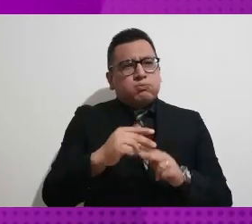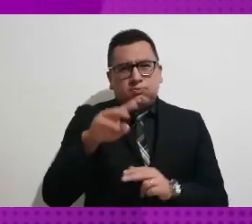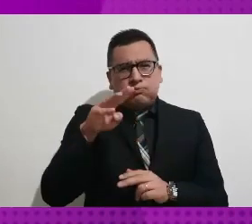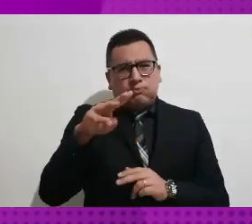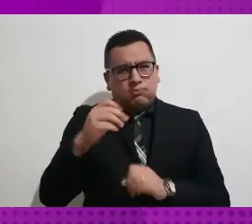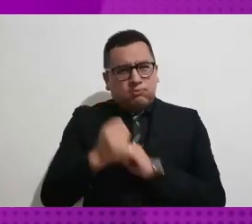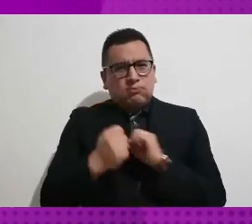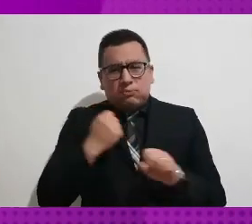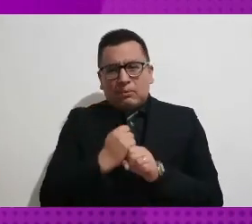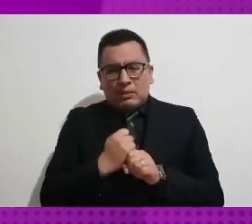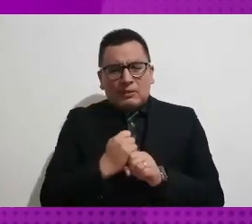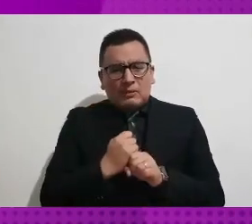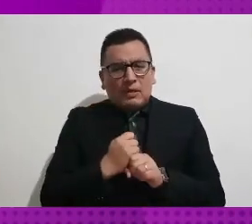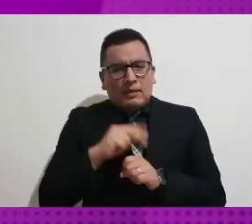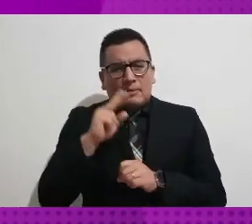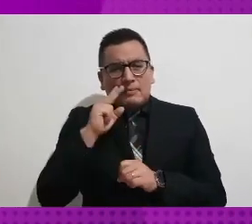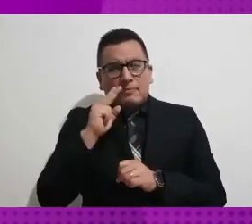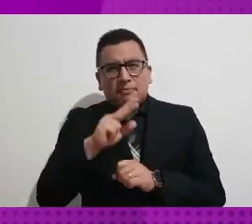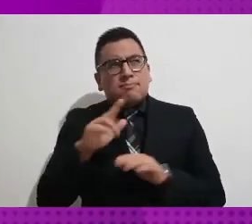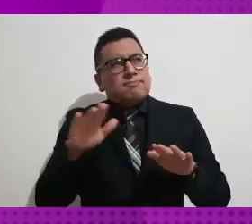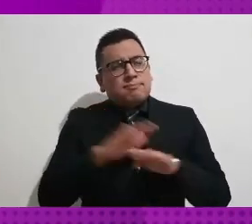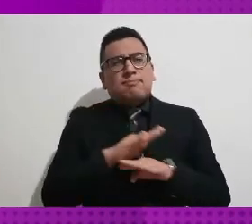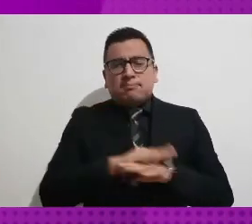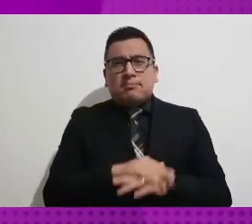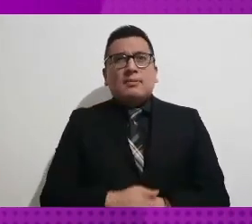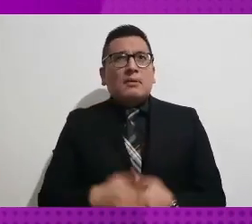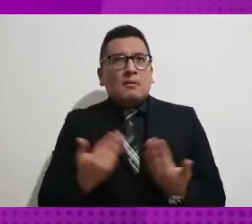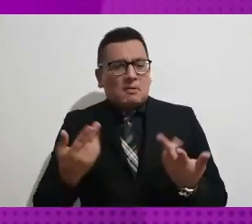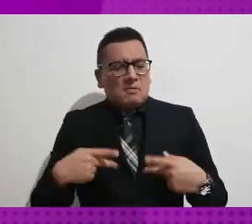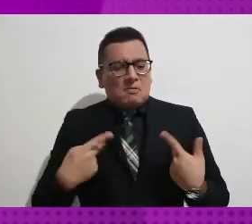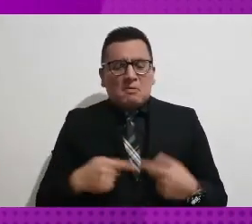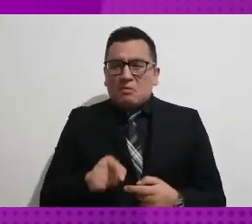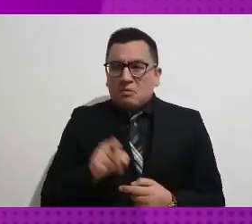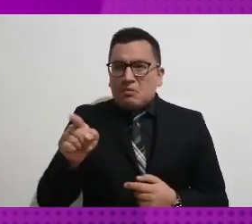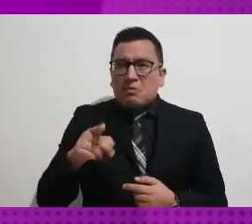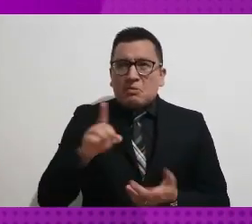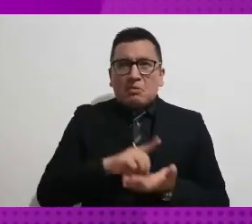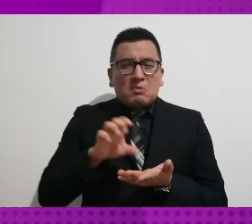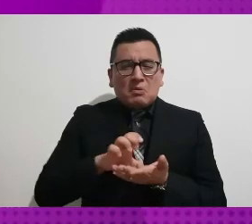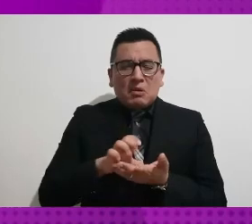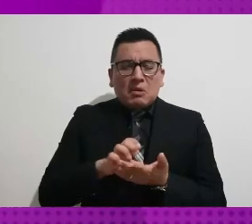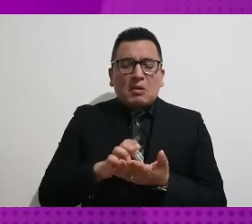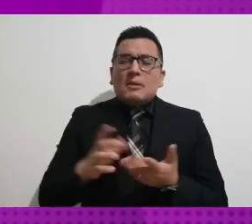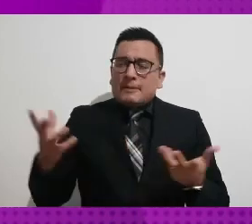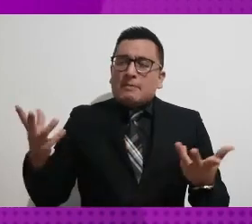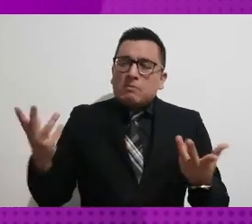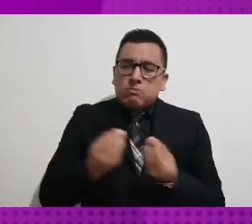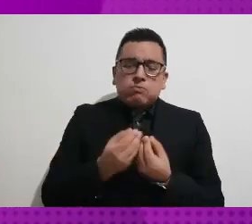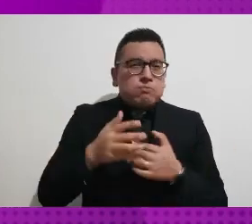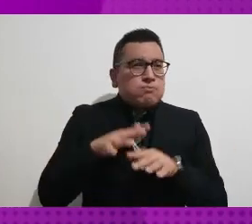inclusión, ya se sabe lo que se debe